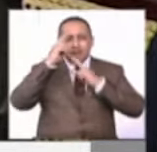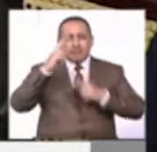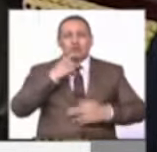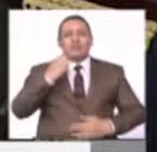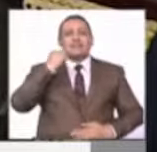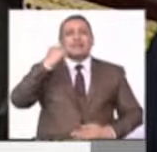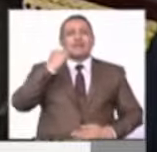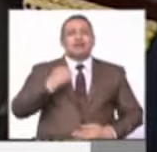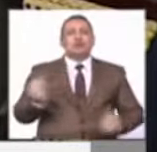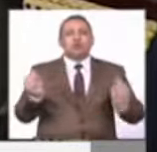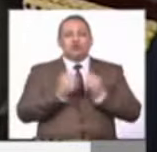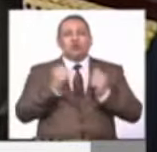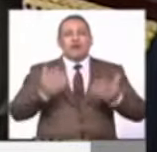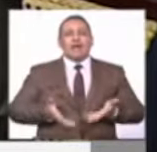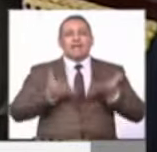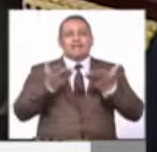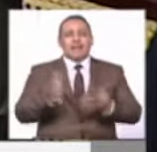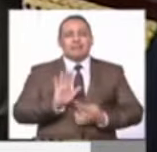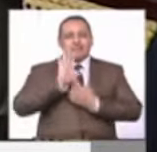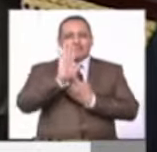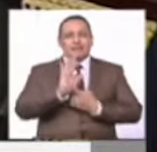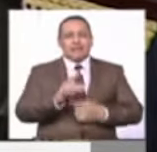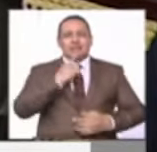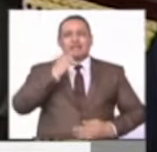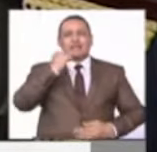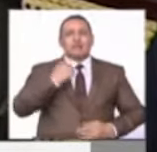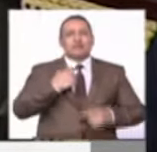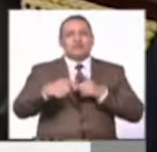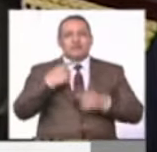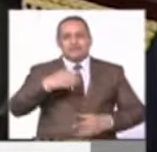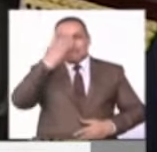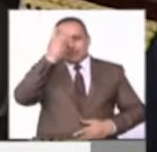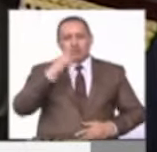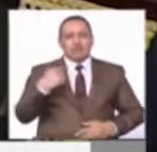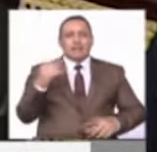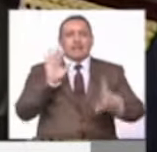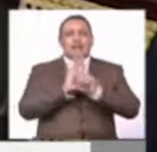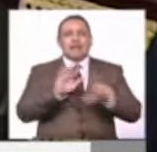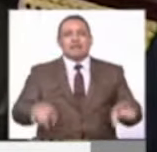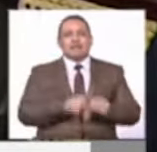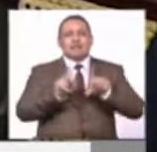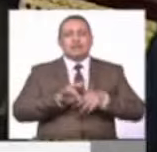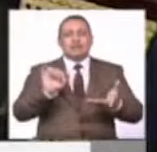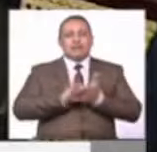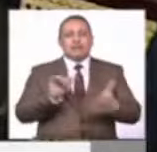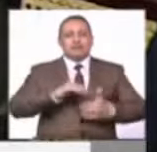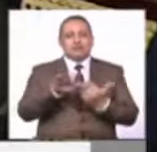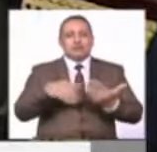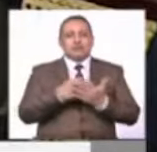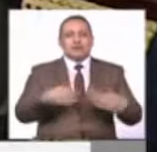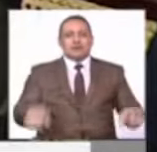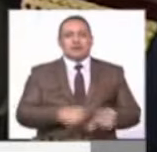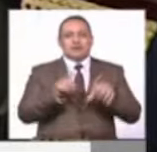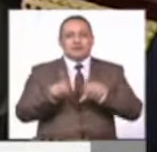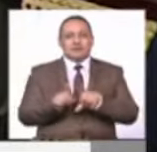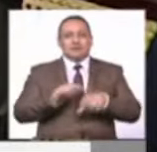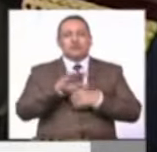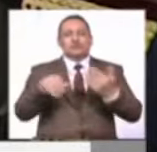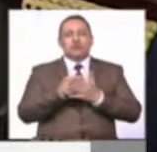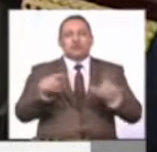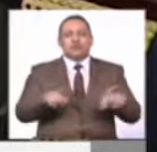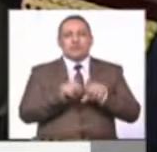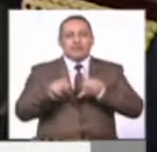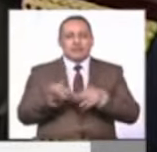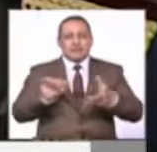derecho a formular crítica respecto de las decisiones jurisdiccionales y administrativas pero no todo